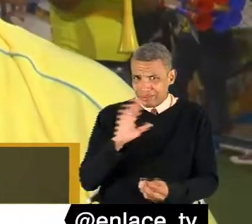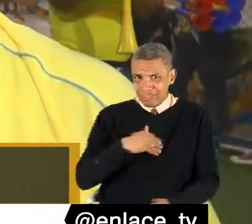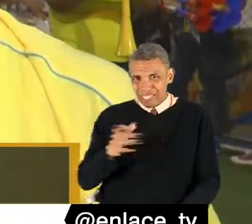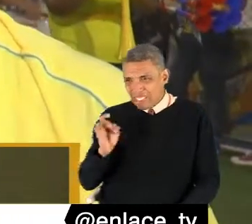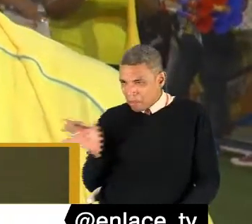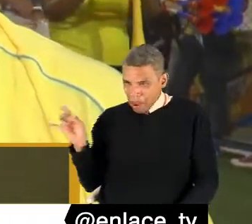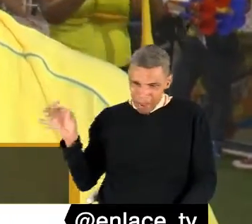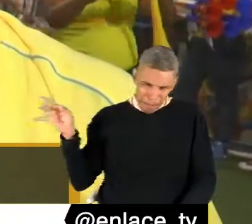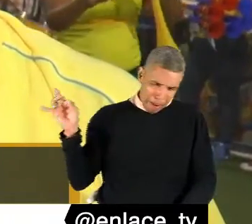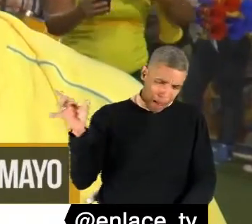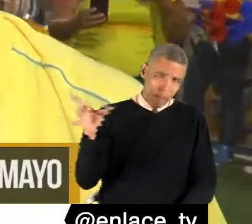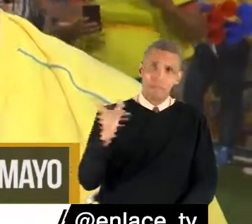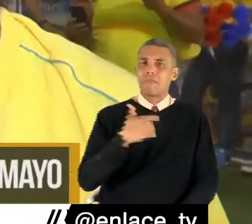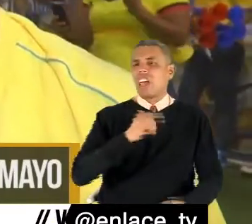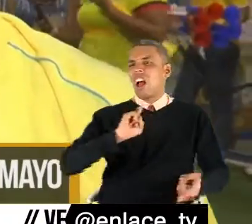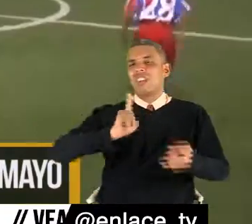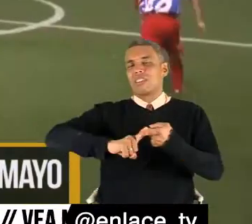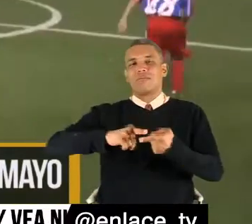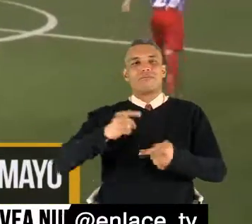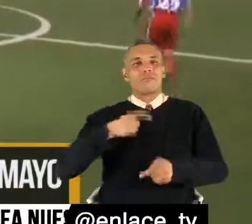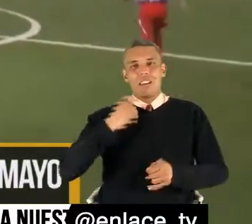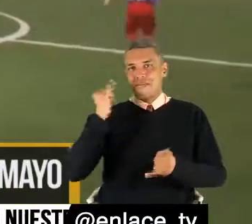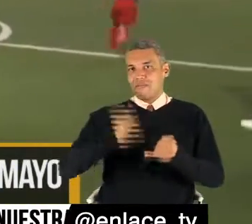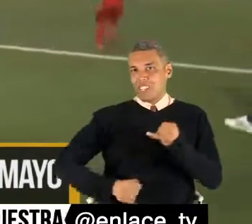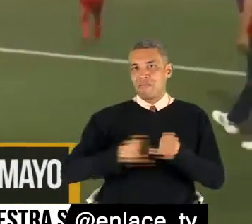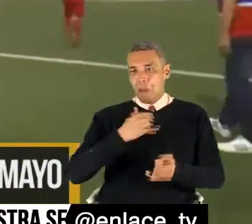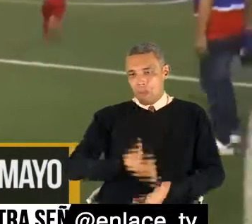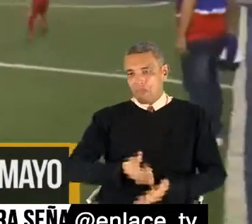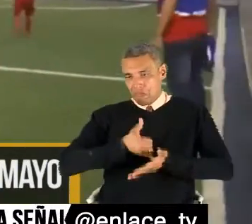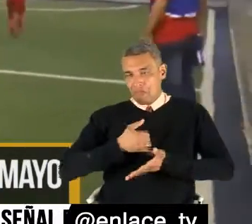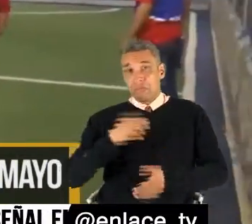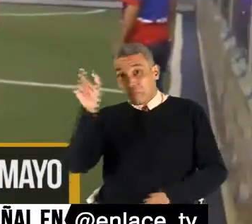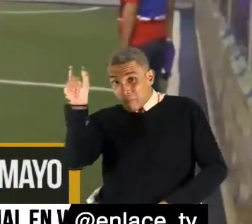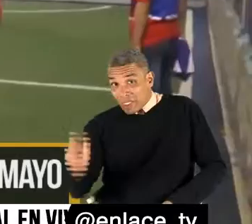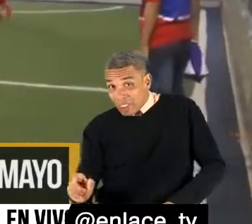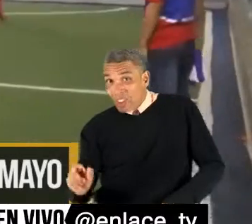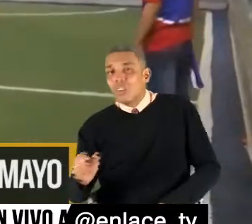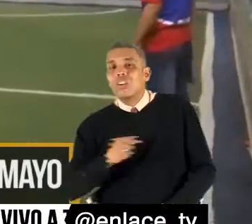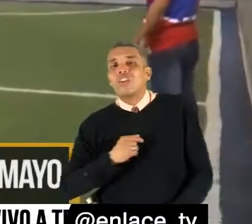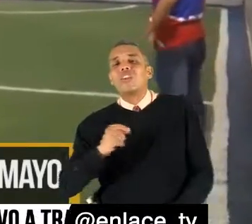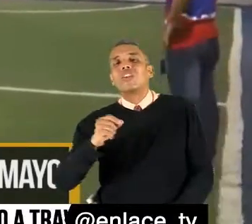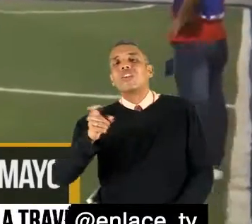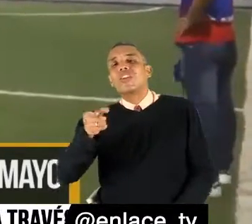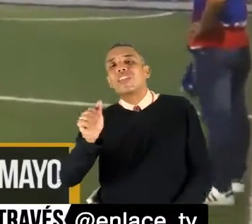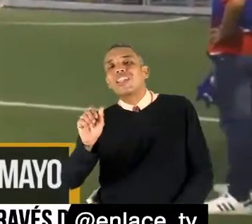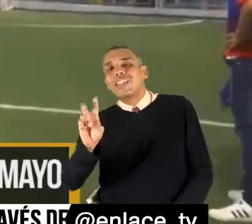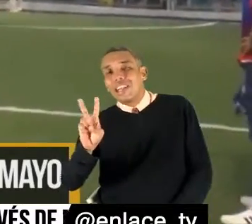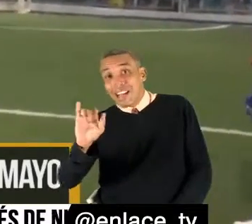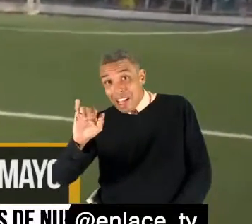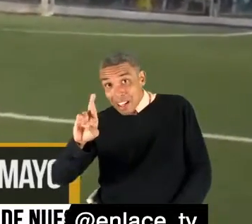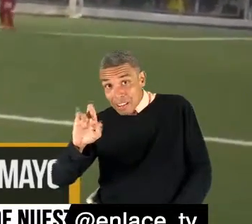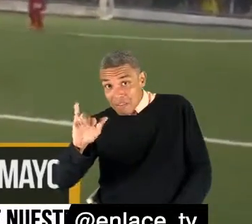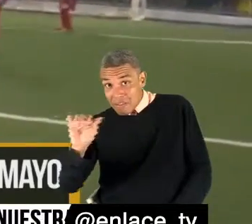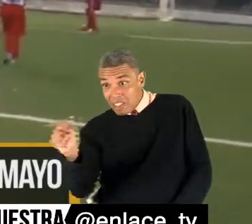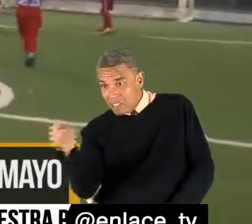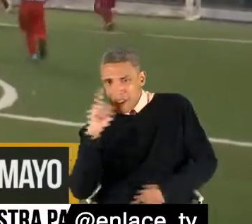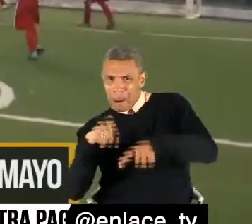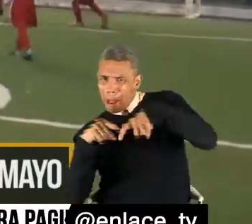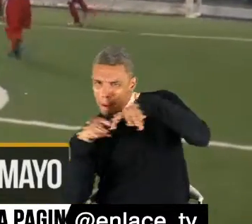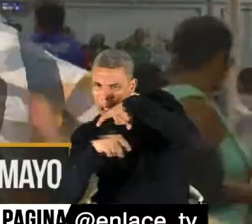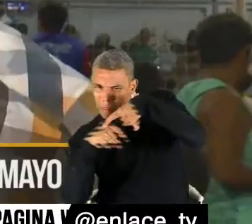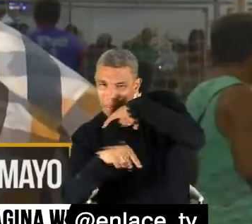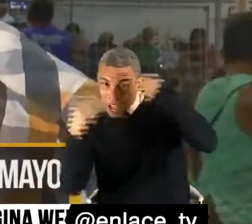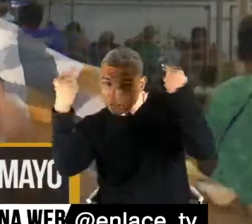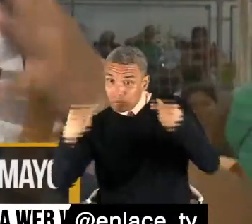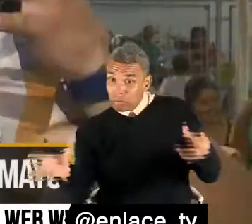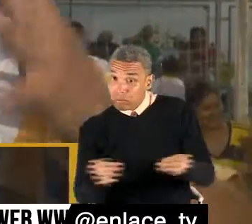el final, gracias a Dios hizo justicia. Nos llevamos el goleador Rob Gaviria, aproximadamente con 70 goles. Siempre estuvimos aquí